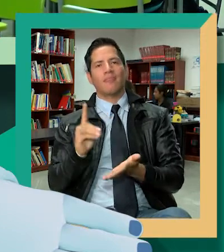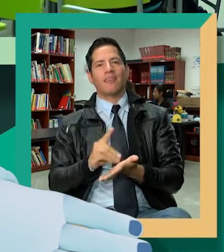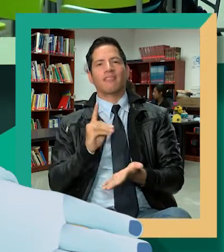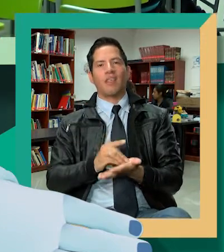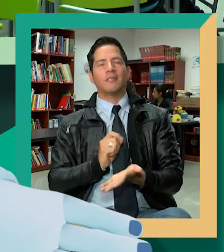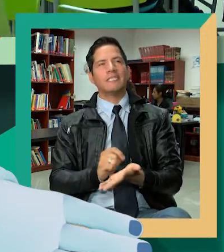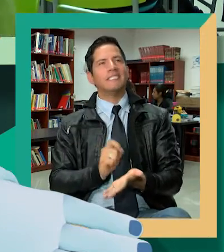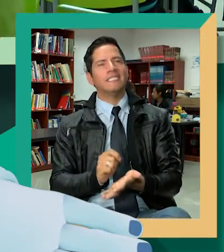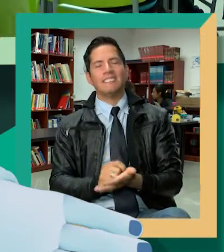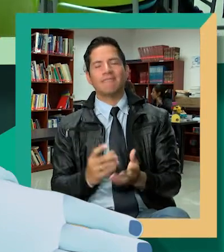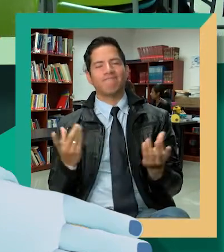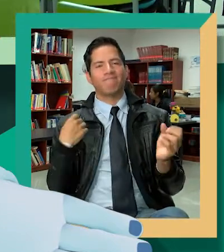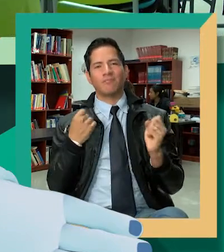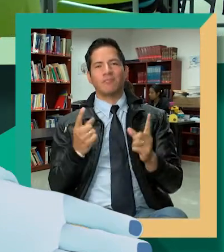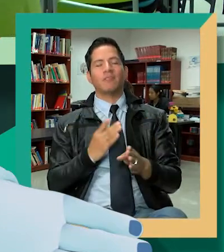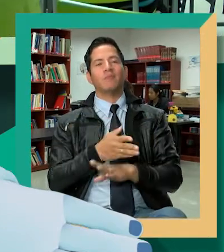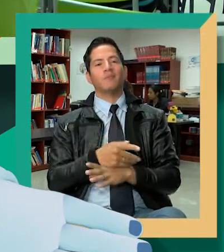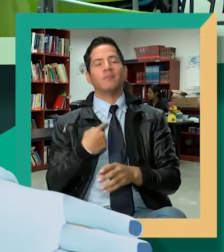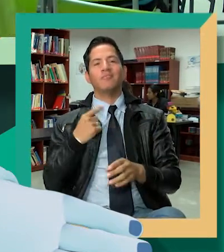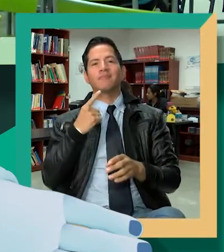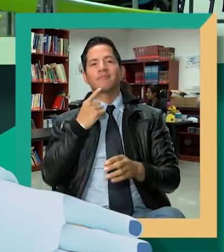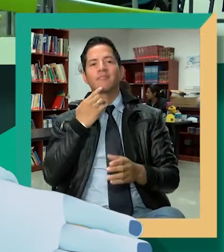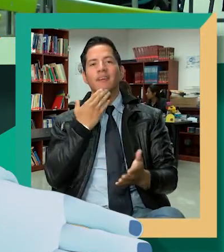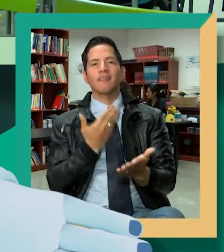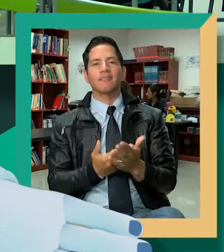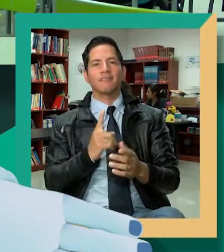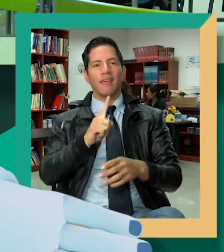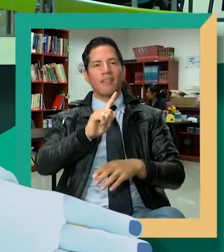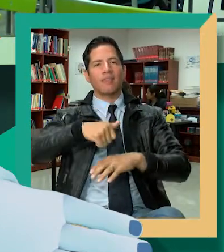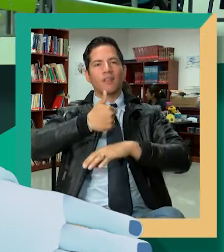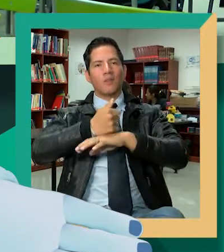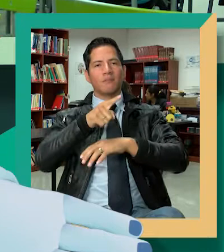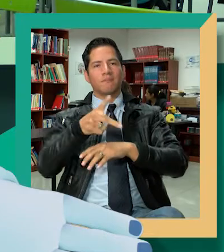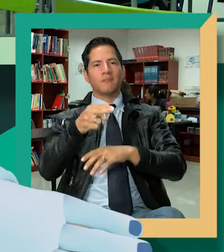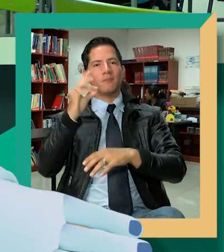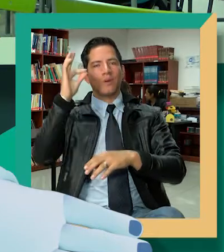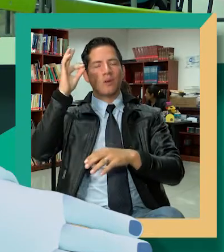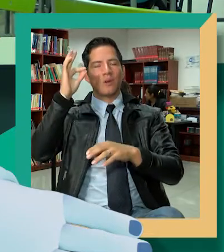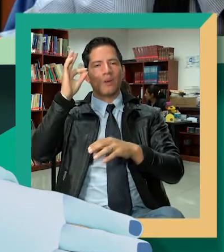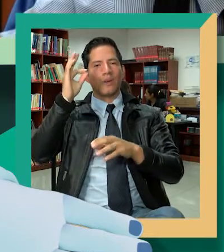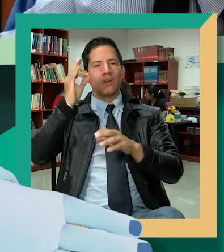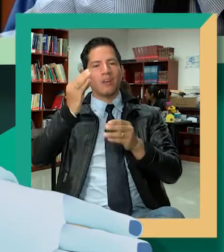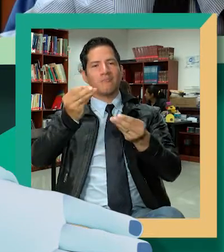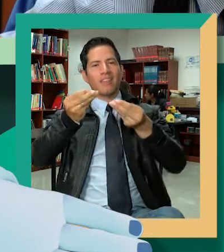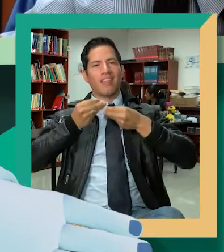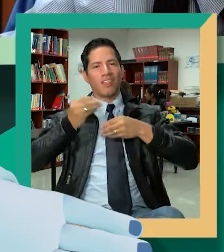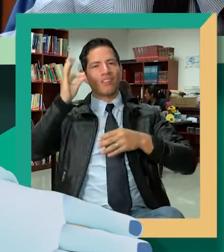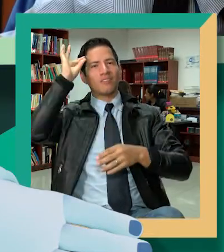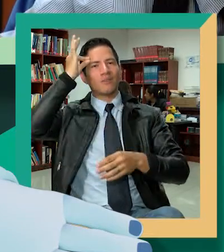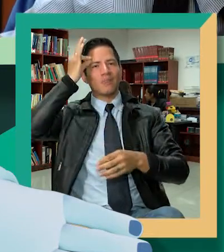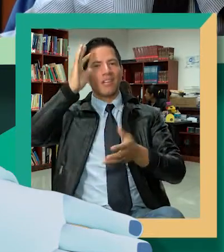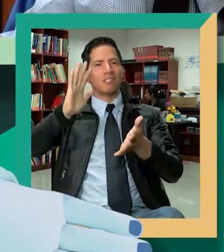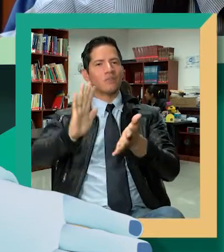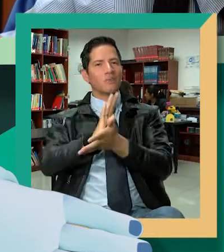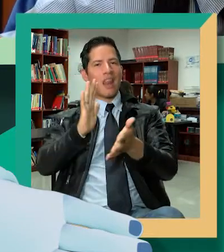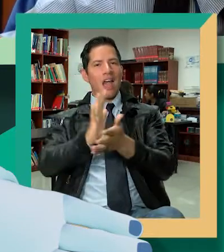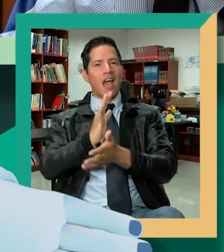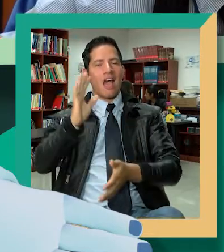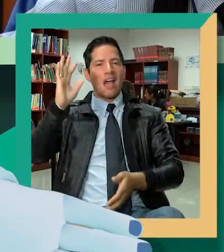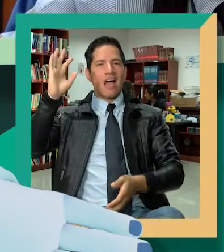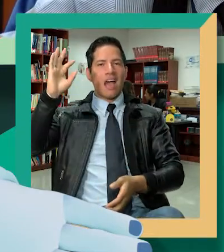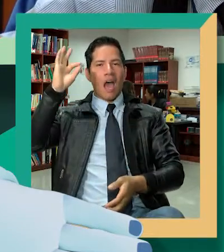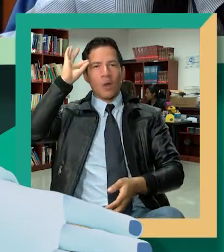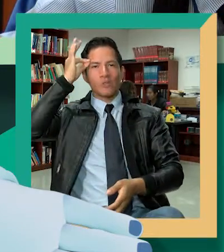Cuando ingresé al Instituto de Audición y Lenguaje del Municipio, fue un gran cambio para mí.